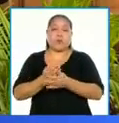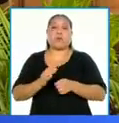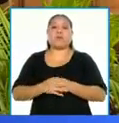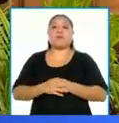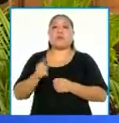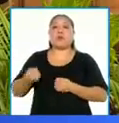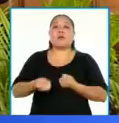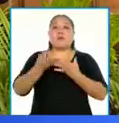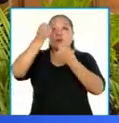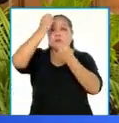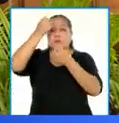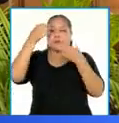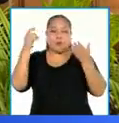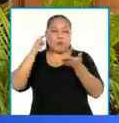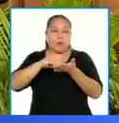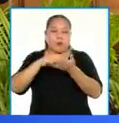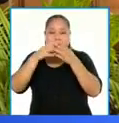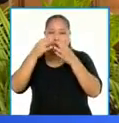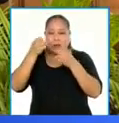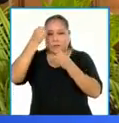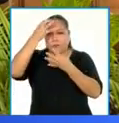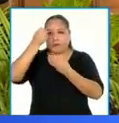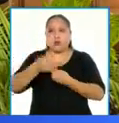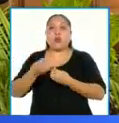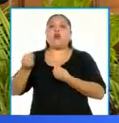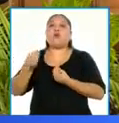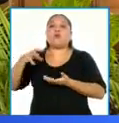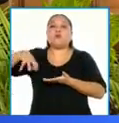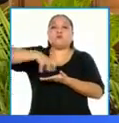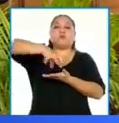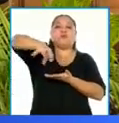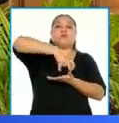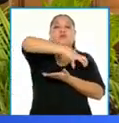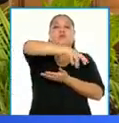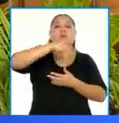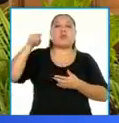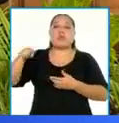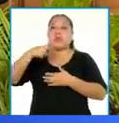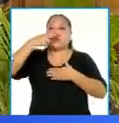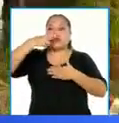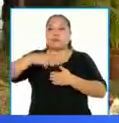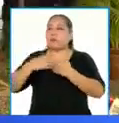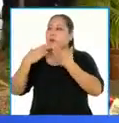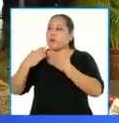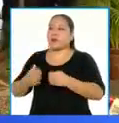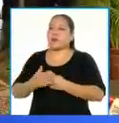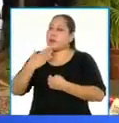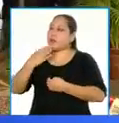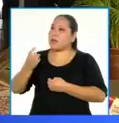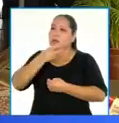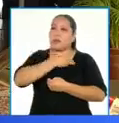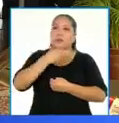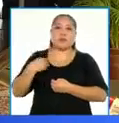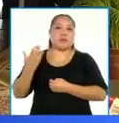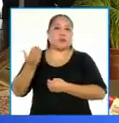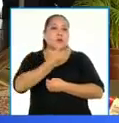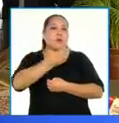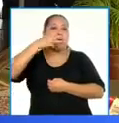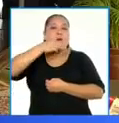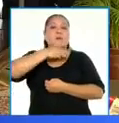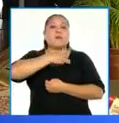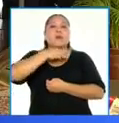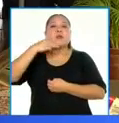donde informaremos ya con más detalle la distribución de ese oxígeno. Gracias. Muchas gracias, ministro. A continuación, el